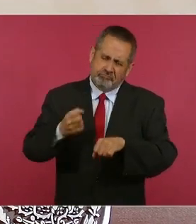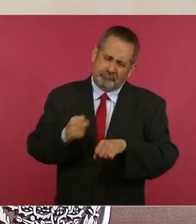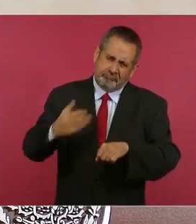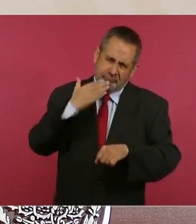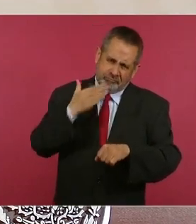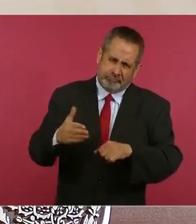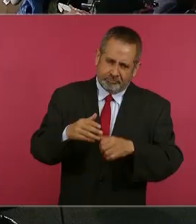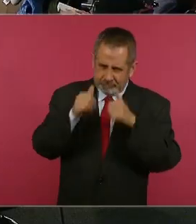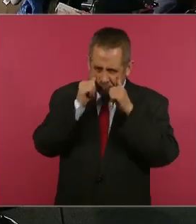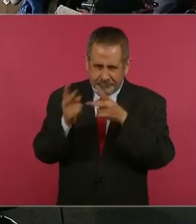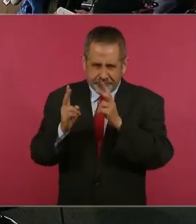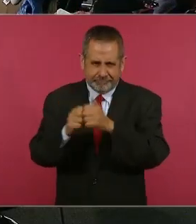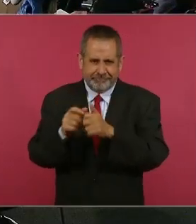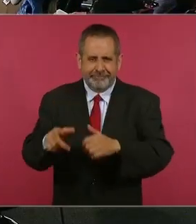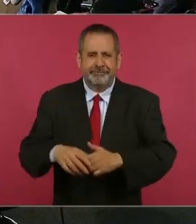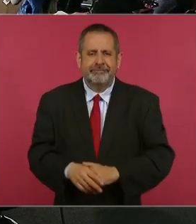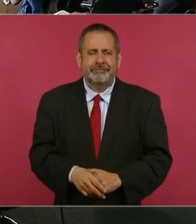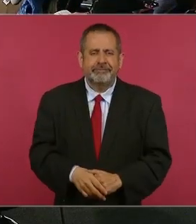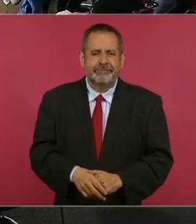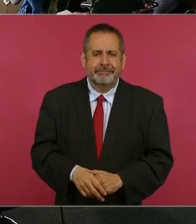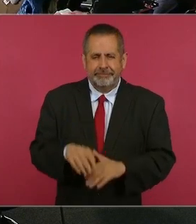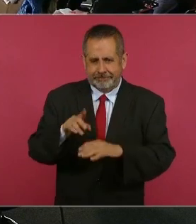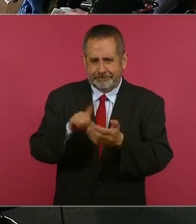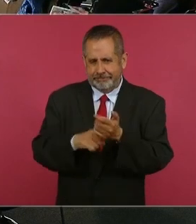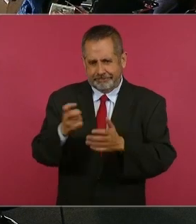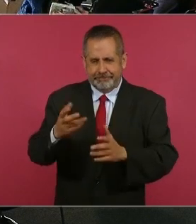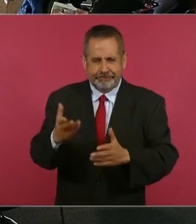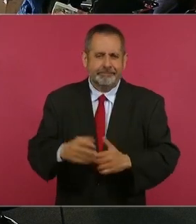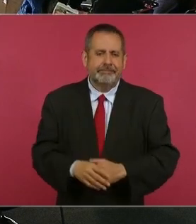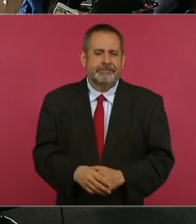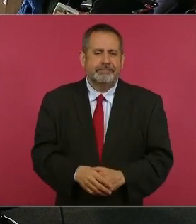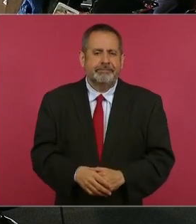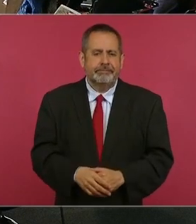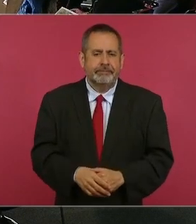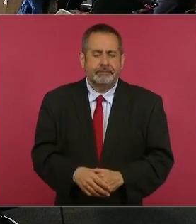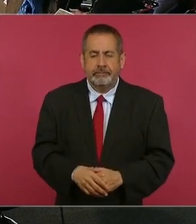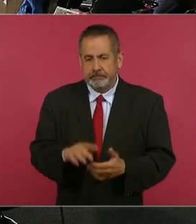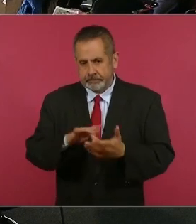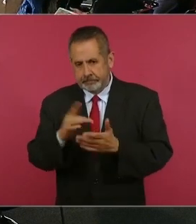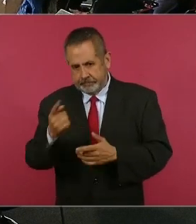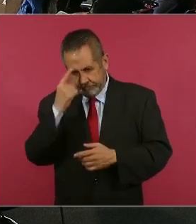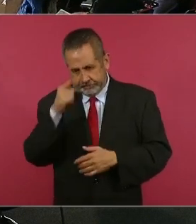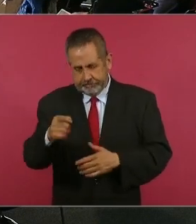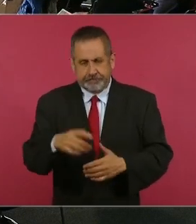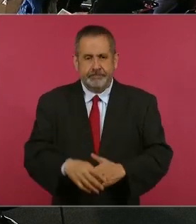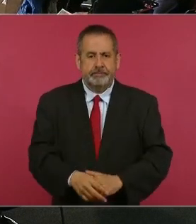que te atienda sobre esto. Sí, gracias. Gracias a ti.